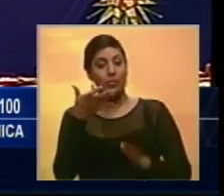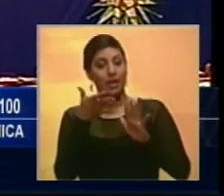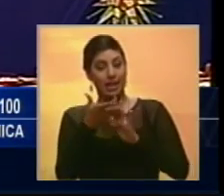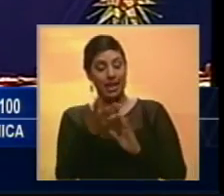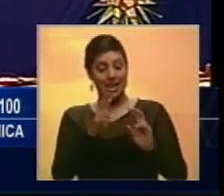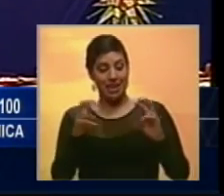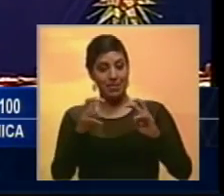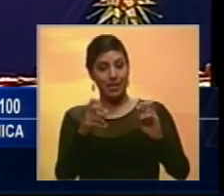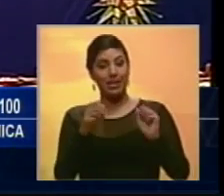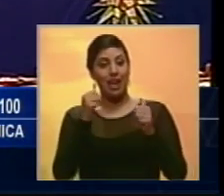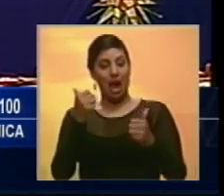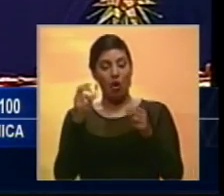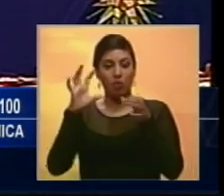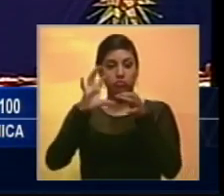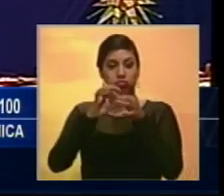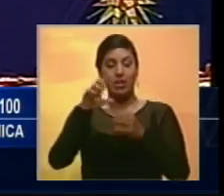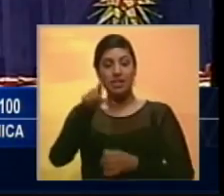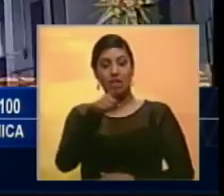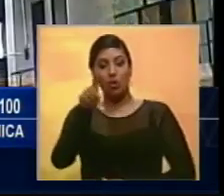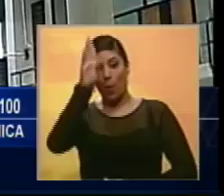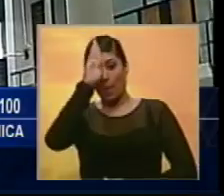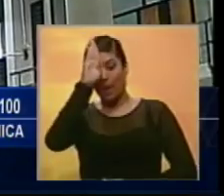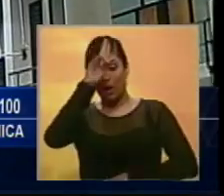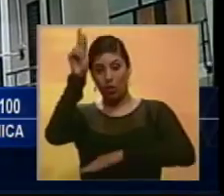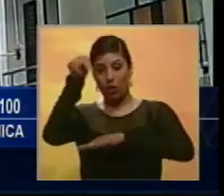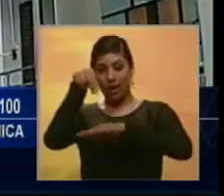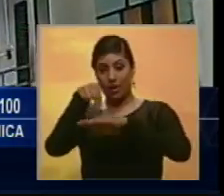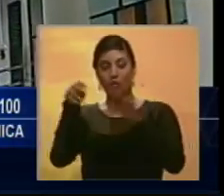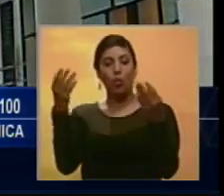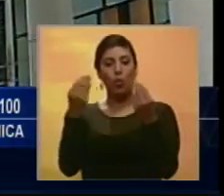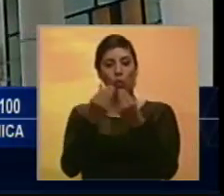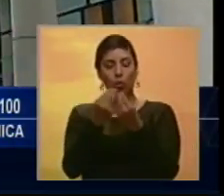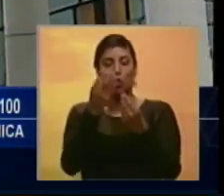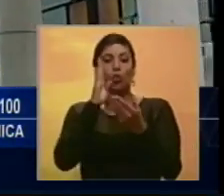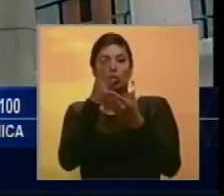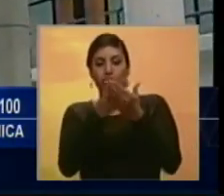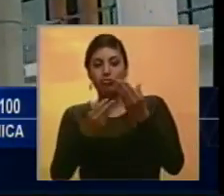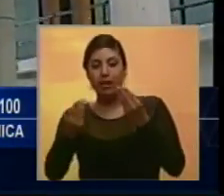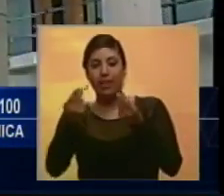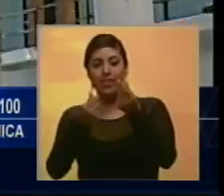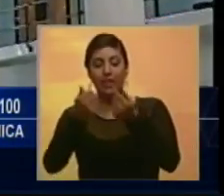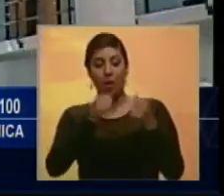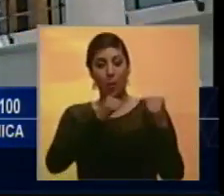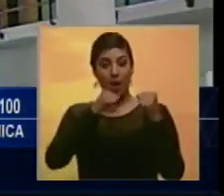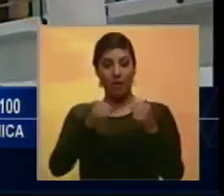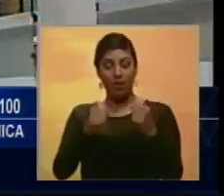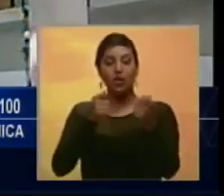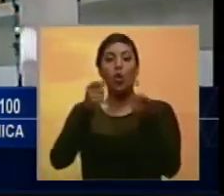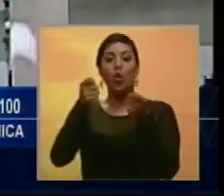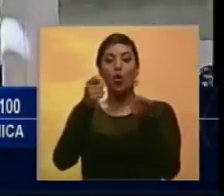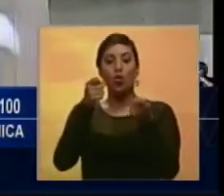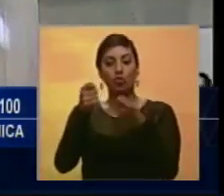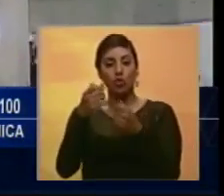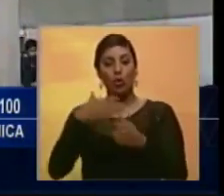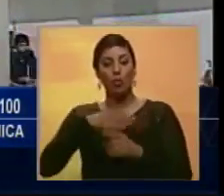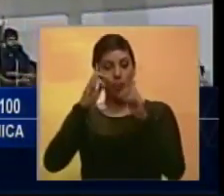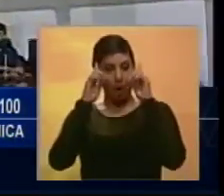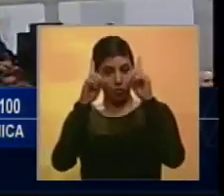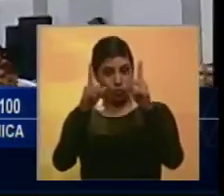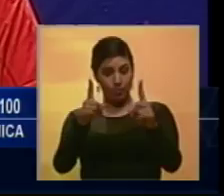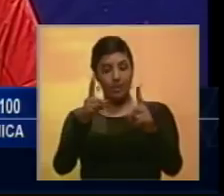que se investigará la vinculación de bancos nacionales con el desvío de los billetes y se reforzará el control de las